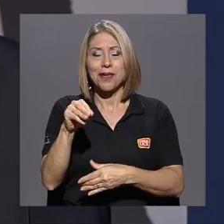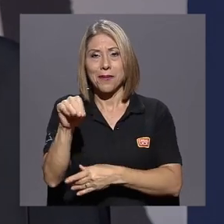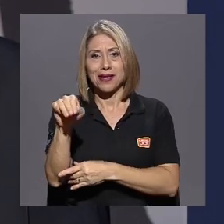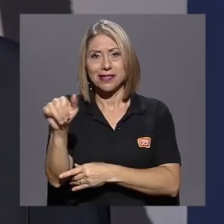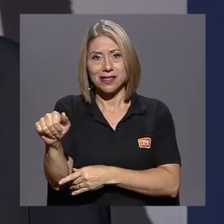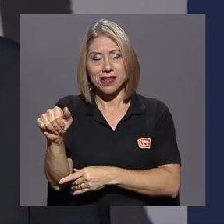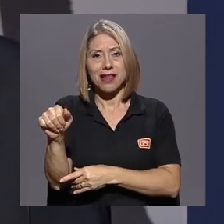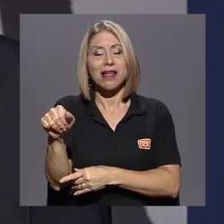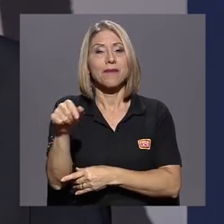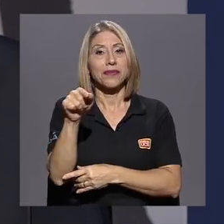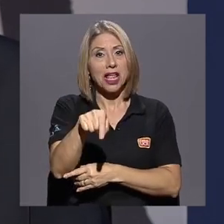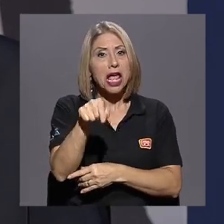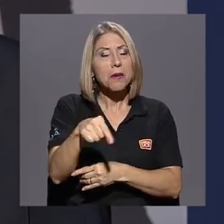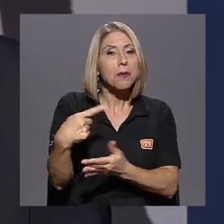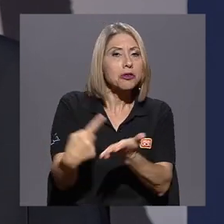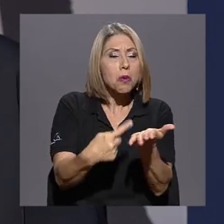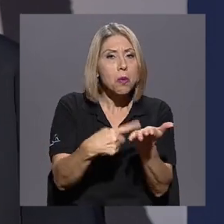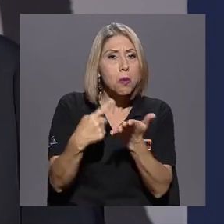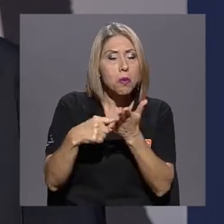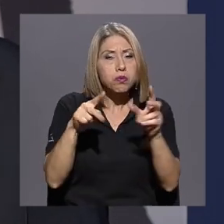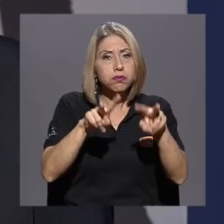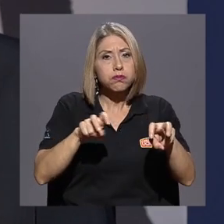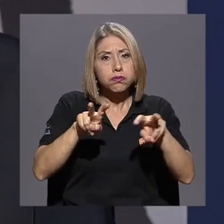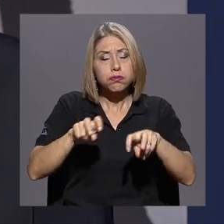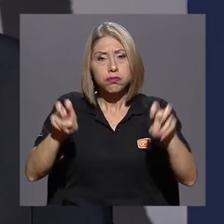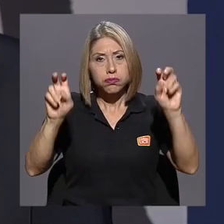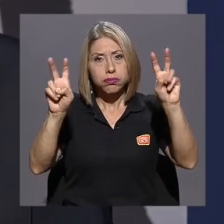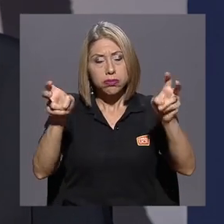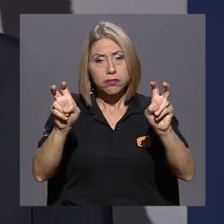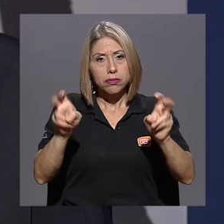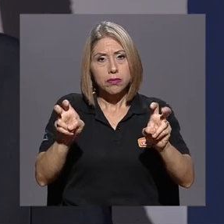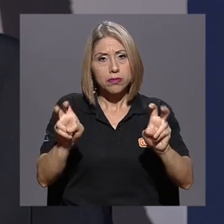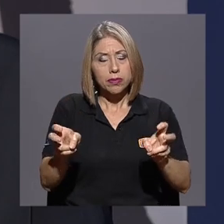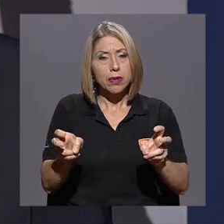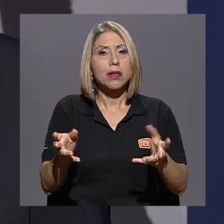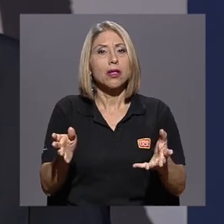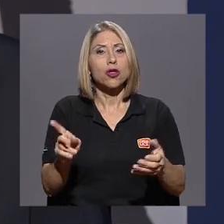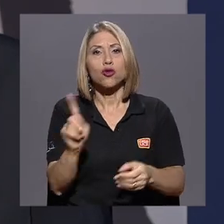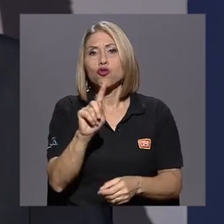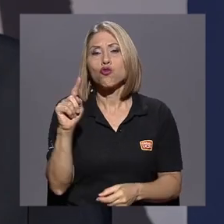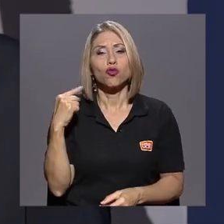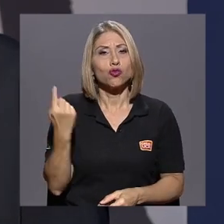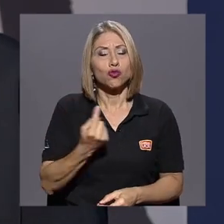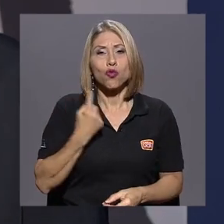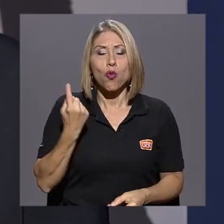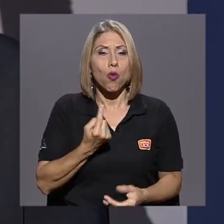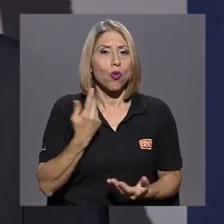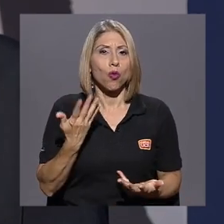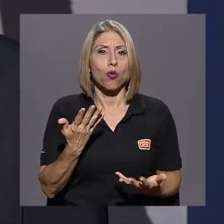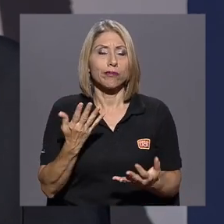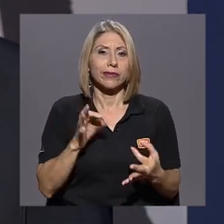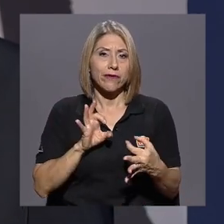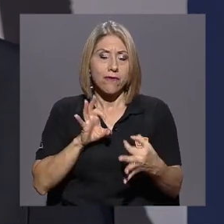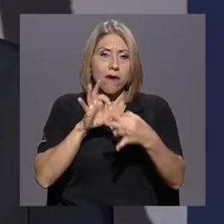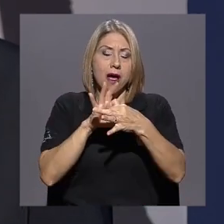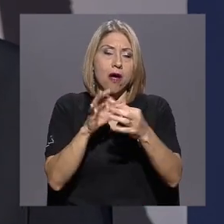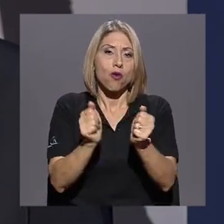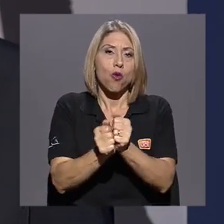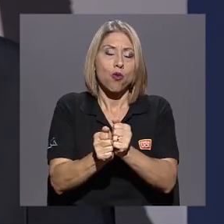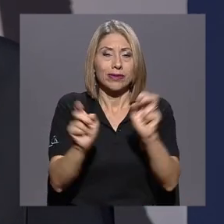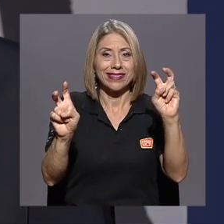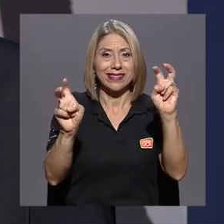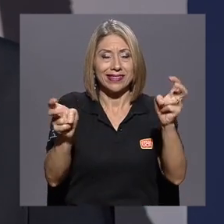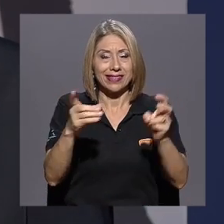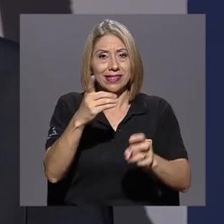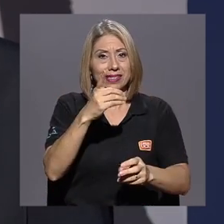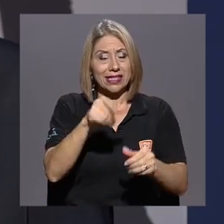Y que vamos a estar analizando temáticas, no solo ya de que tiene que ver con aspectos